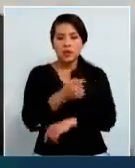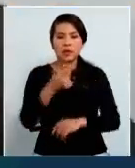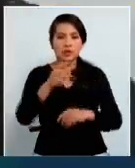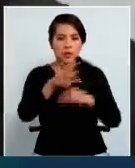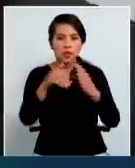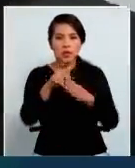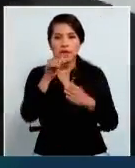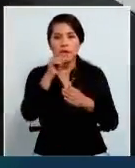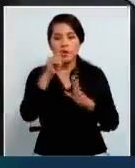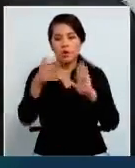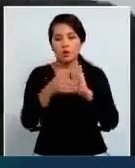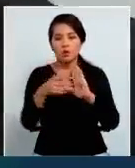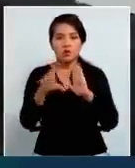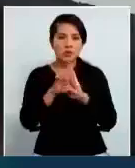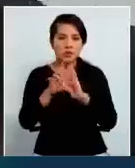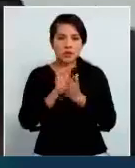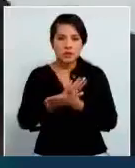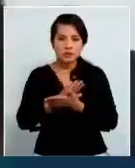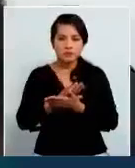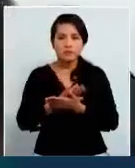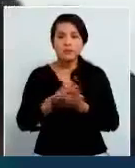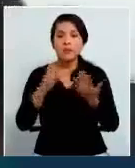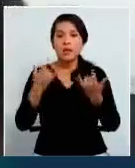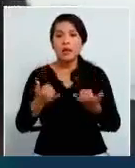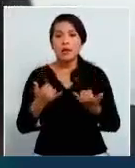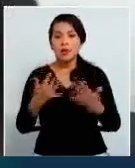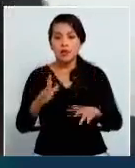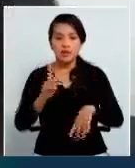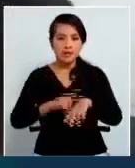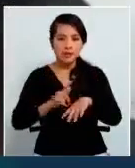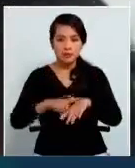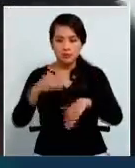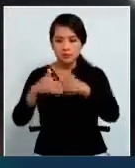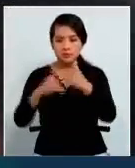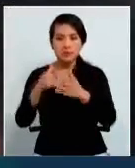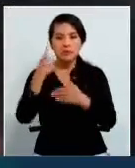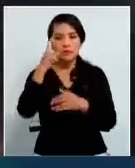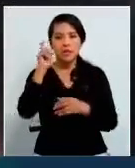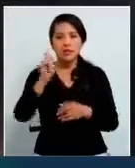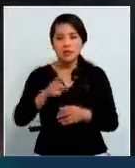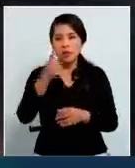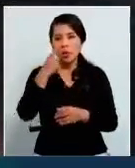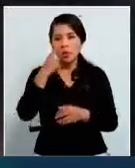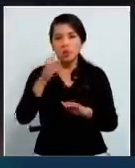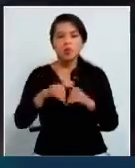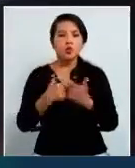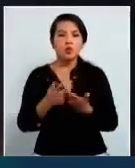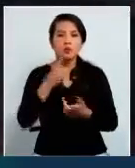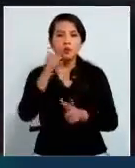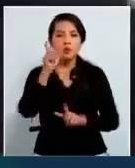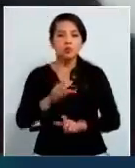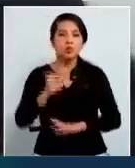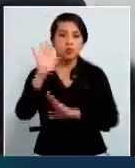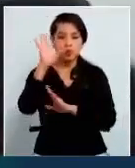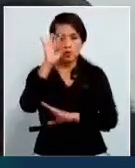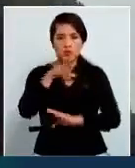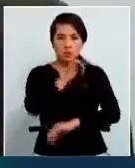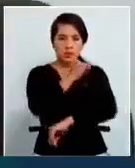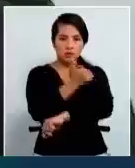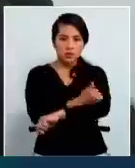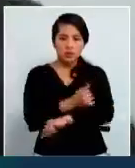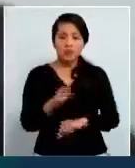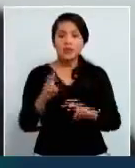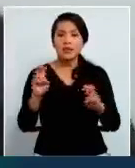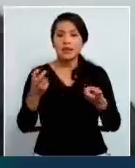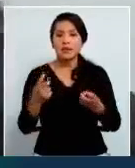otros. Durante nuestro tiempo de espera para conocer sobre la posición del teniente coronel Rommel López sobre este proceso, el